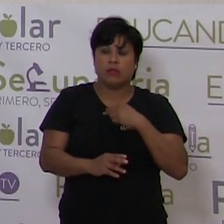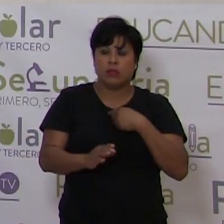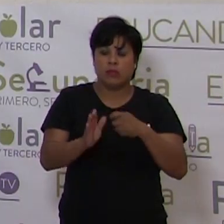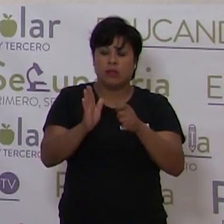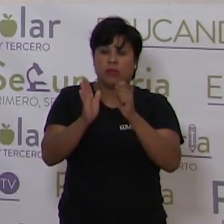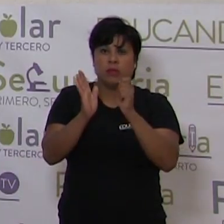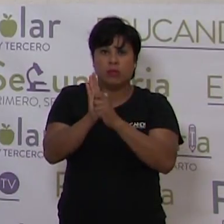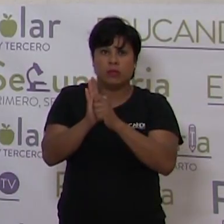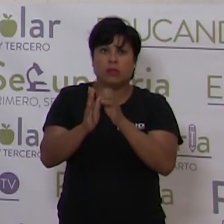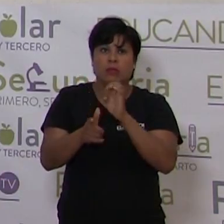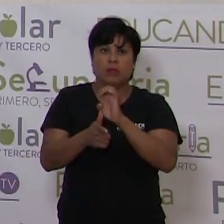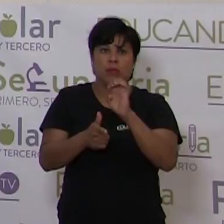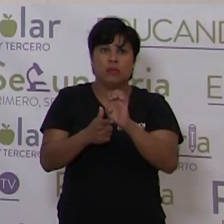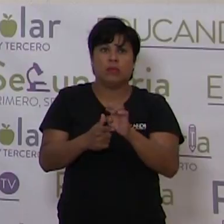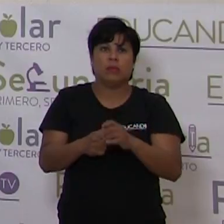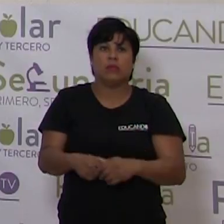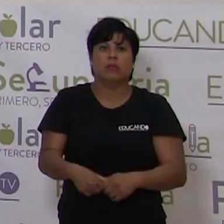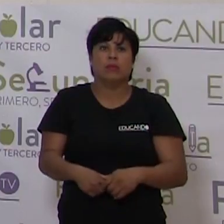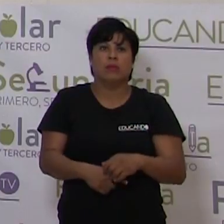marcarlo entonces.